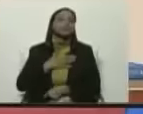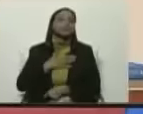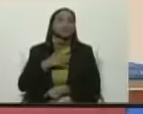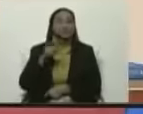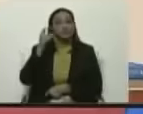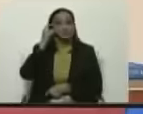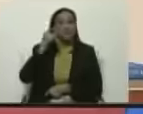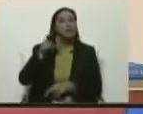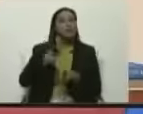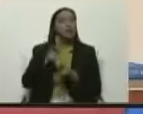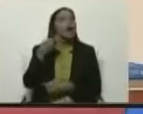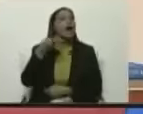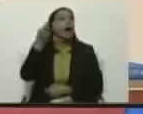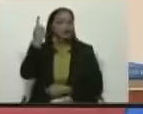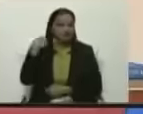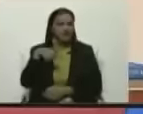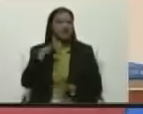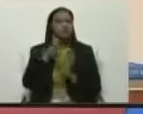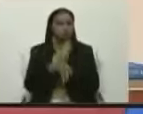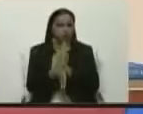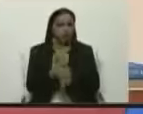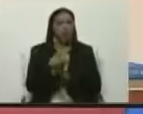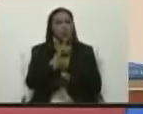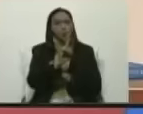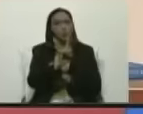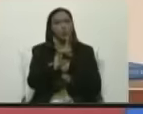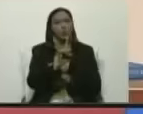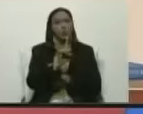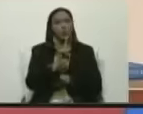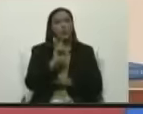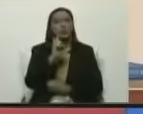ayer, es parte de la maquinaria que se llama así,